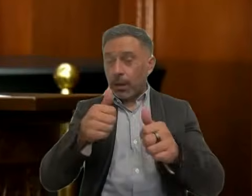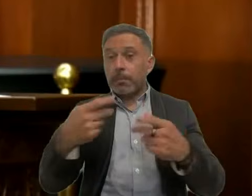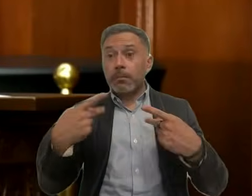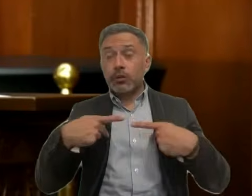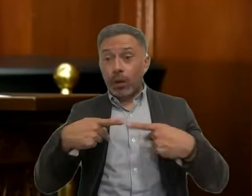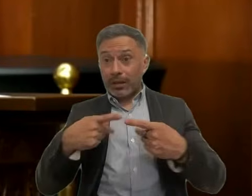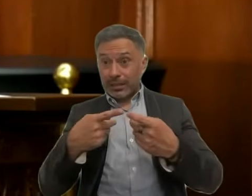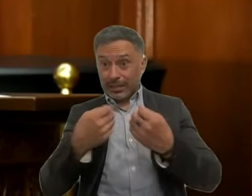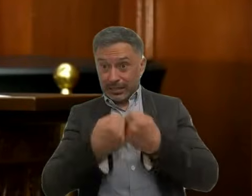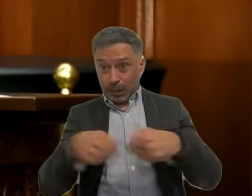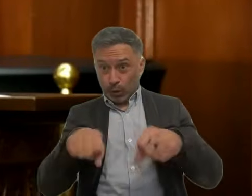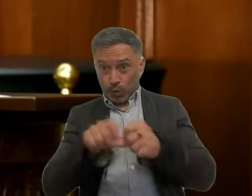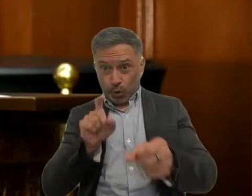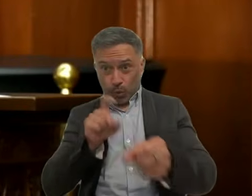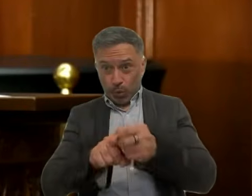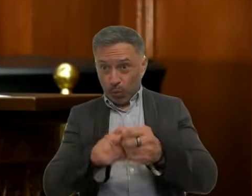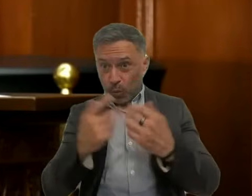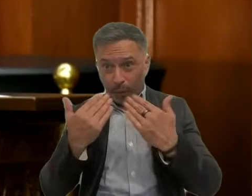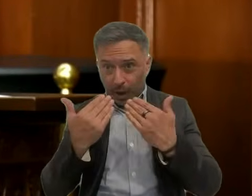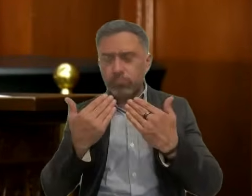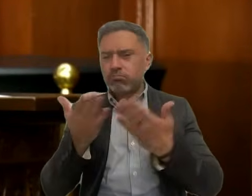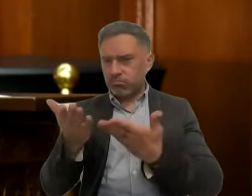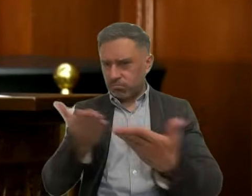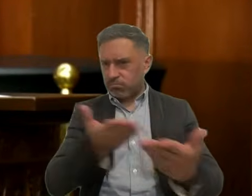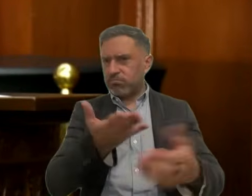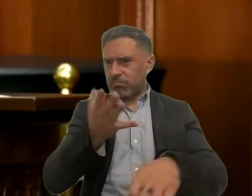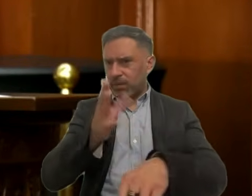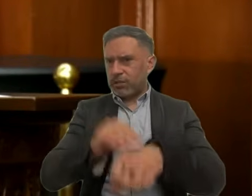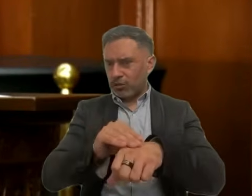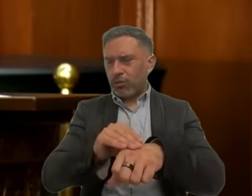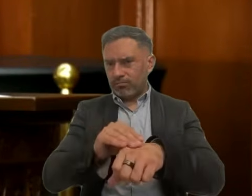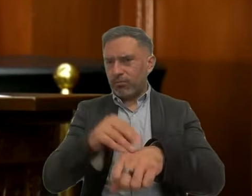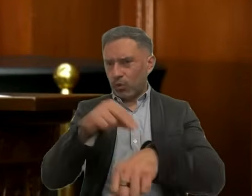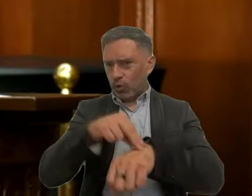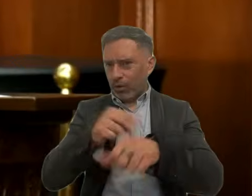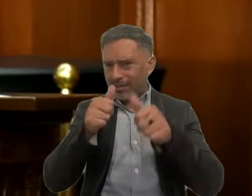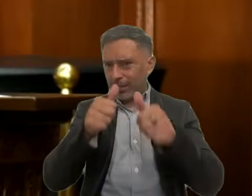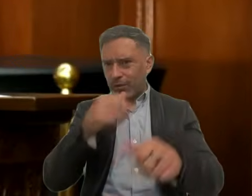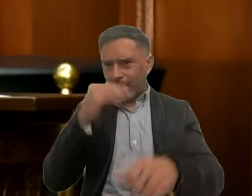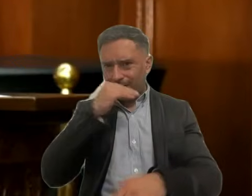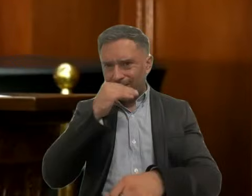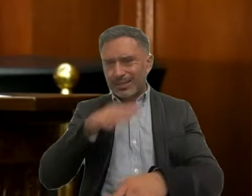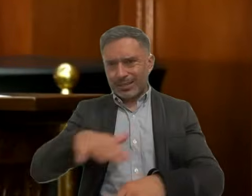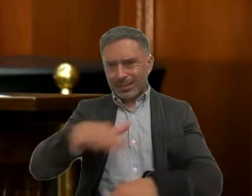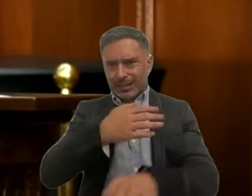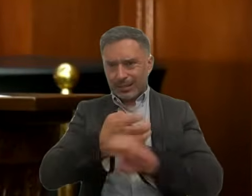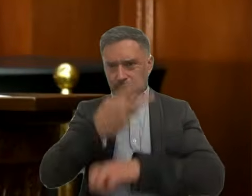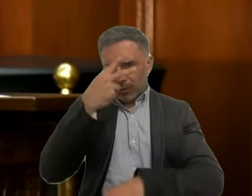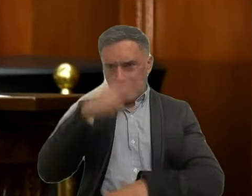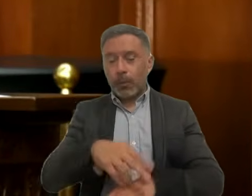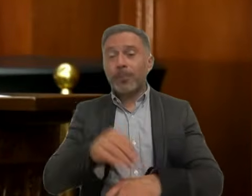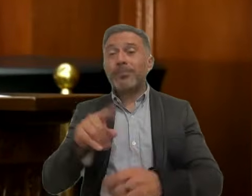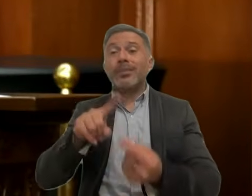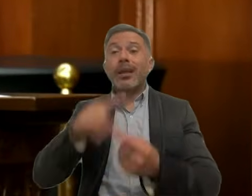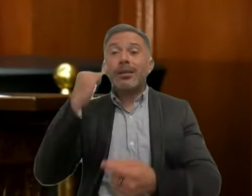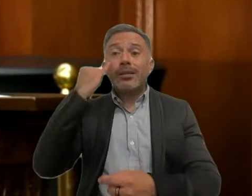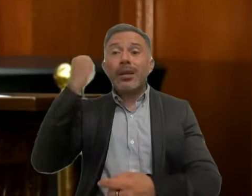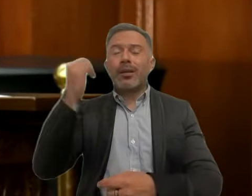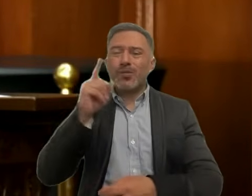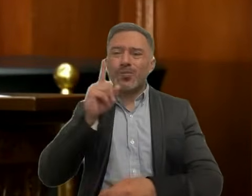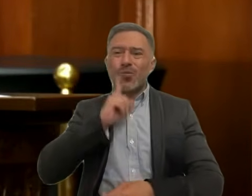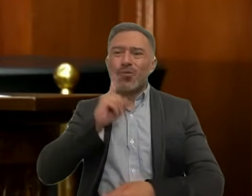las instituciones de seguridad social en el Estado de México, presentada por la titular del Ejecutivo